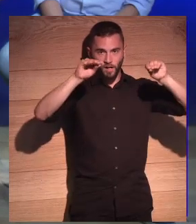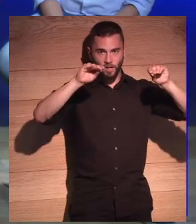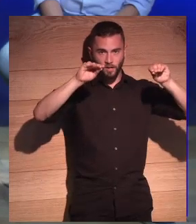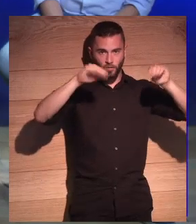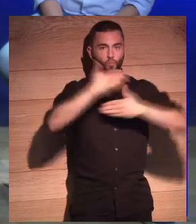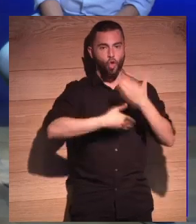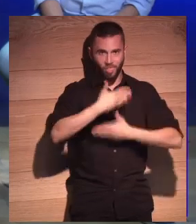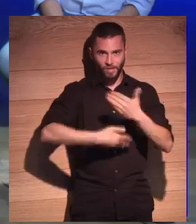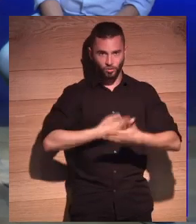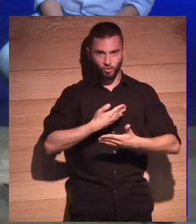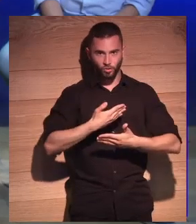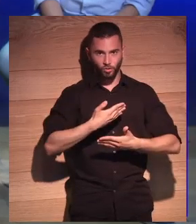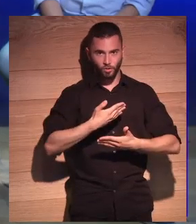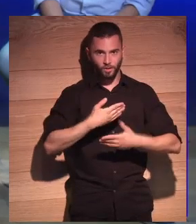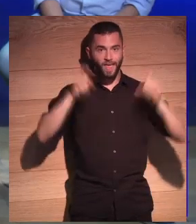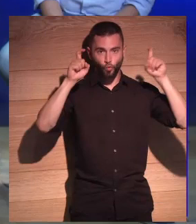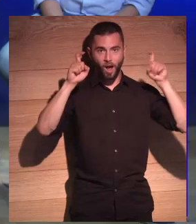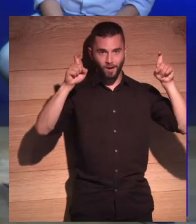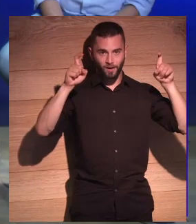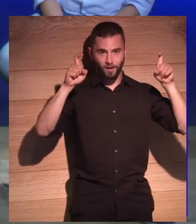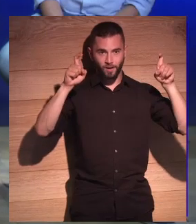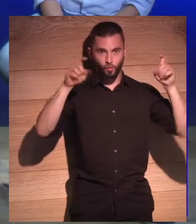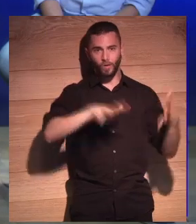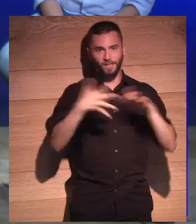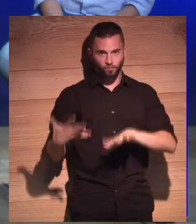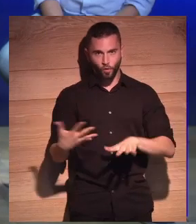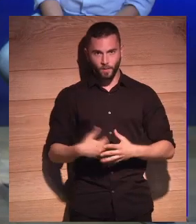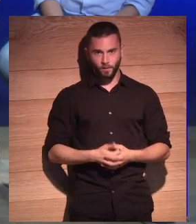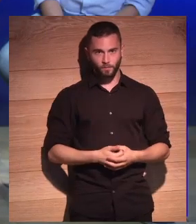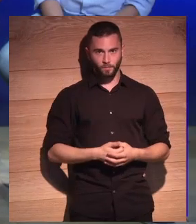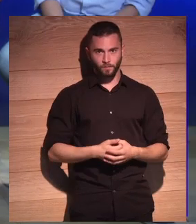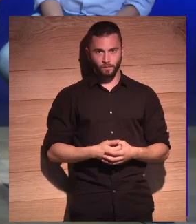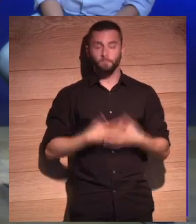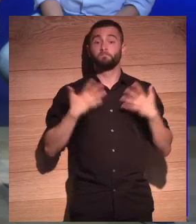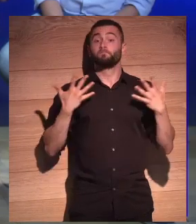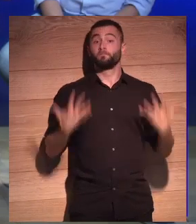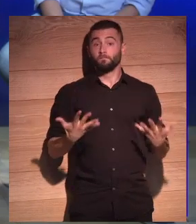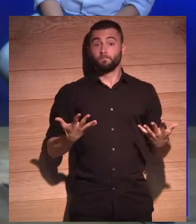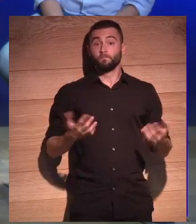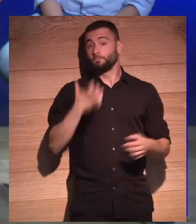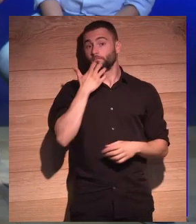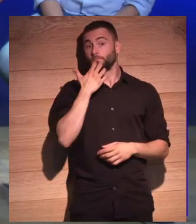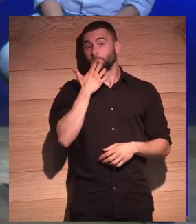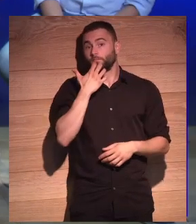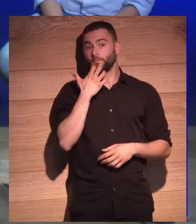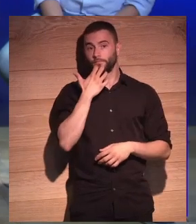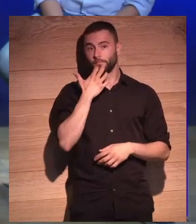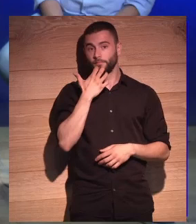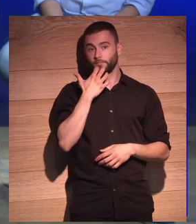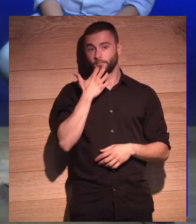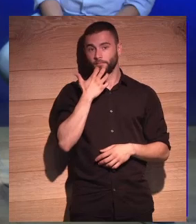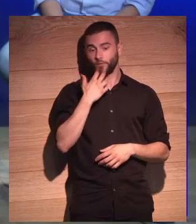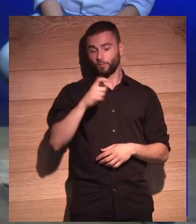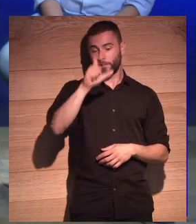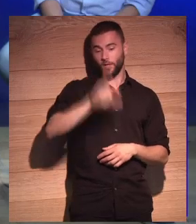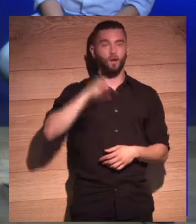un proceso. Y educar es una transformación, ¿vale? Entonces, cuando se deja uno en manos de las empresas